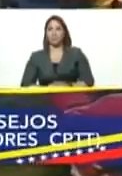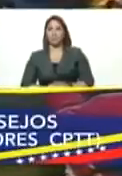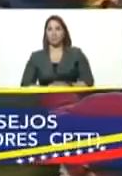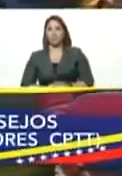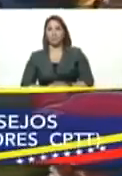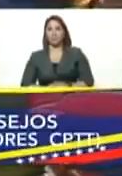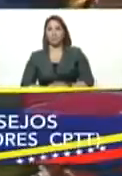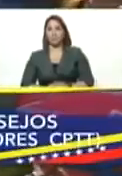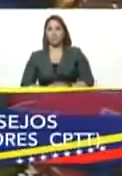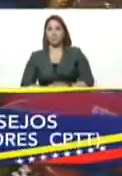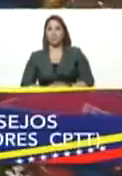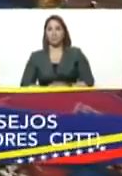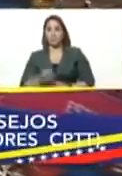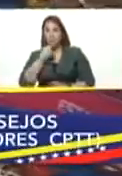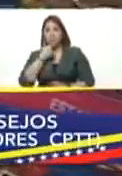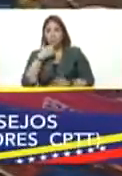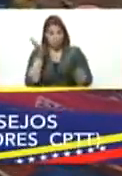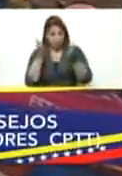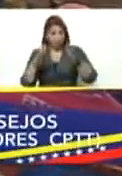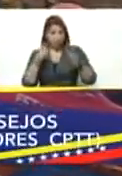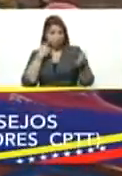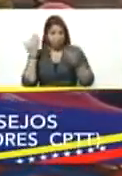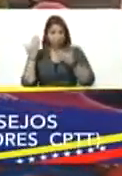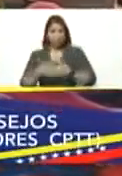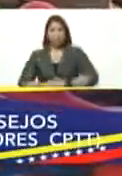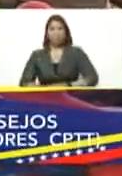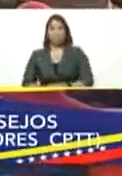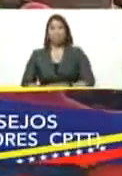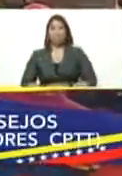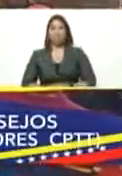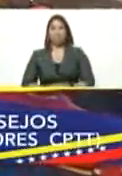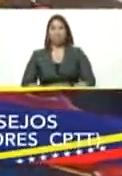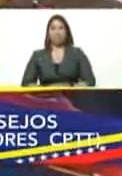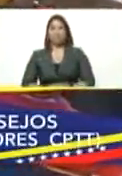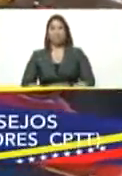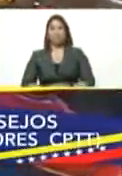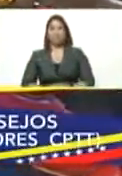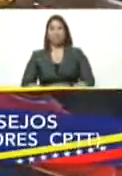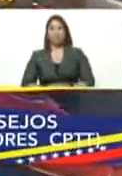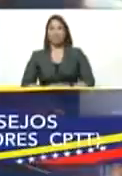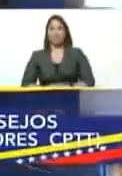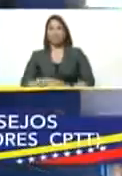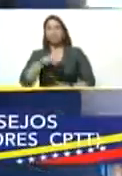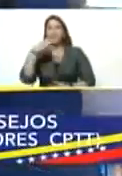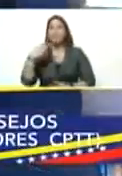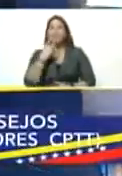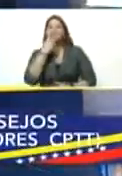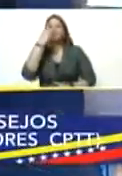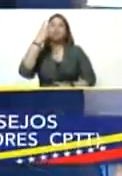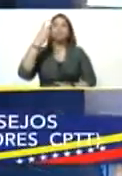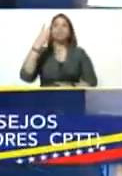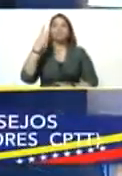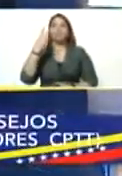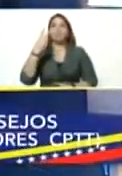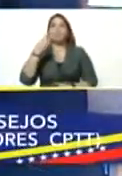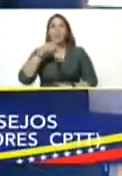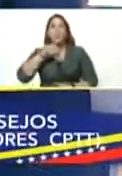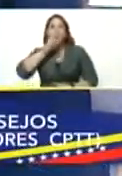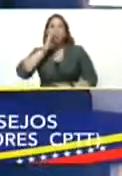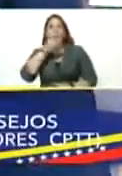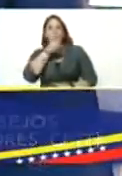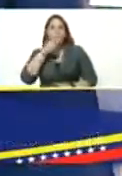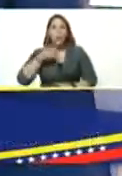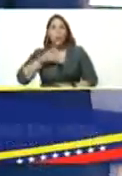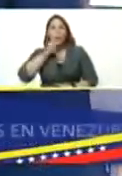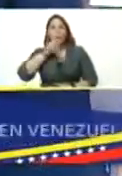Ajá, no está bonita, Cilita. Mira. Por el aroma, yo lo sé. Fama de América, el